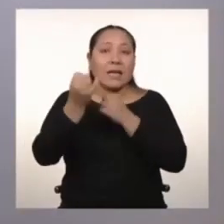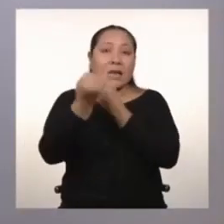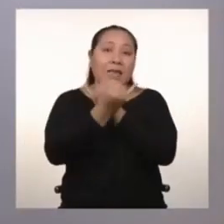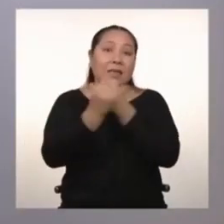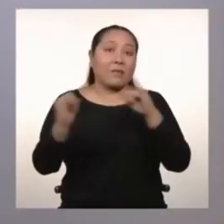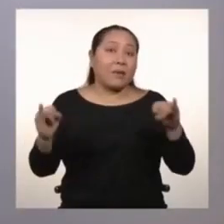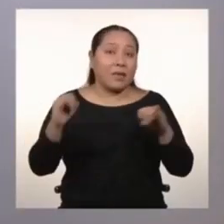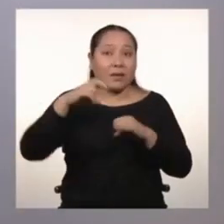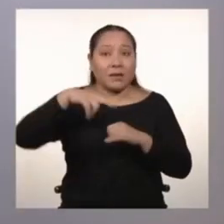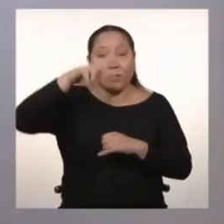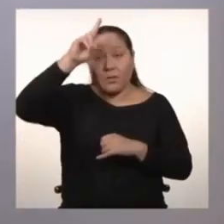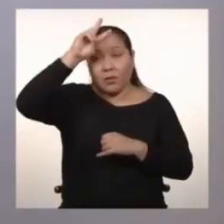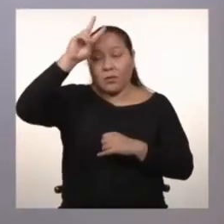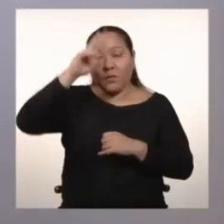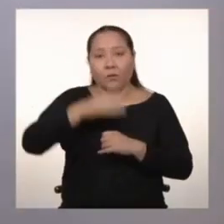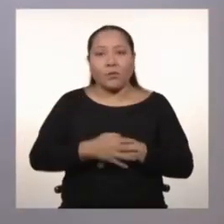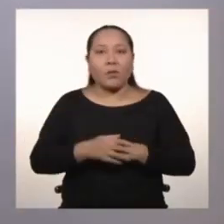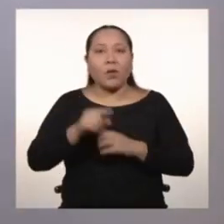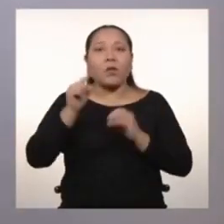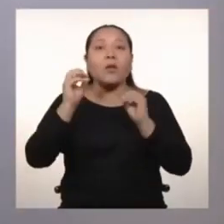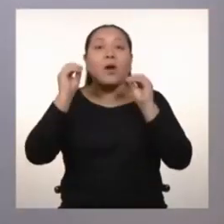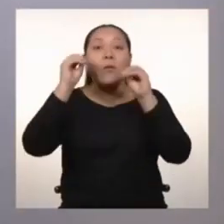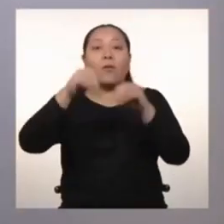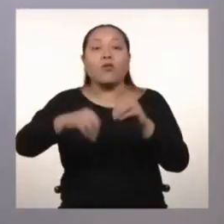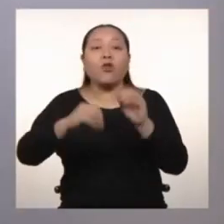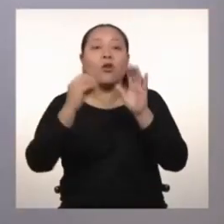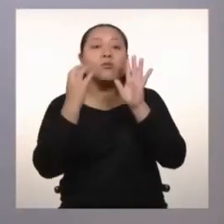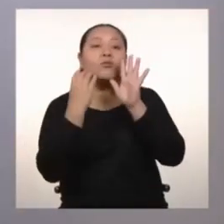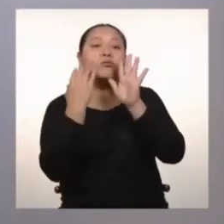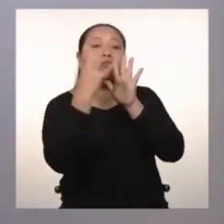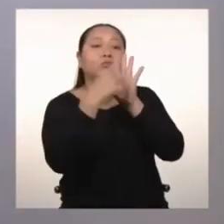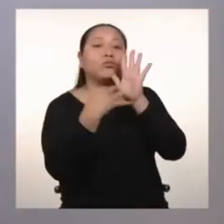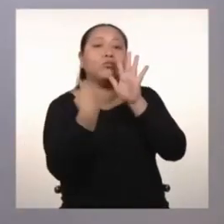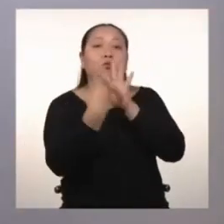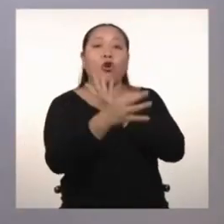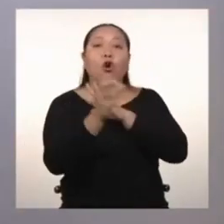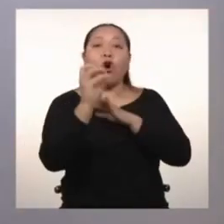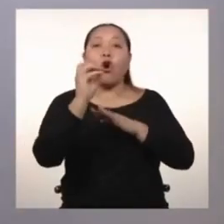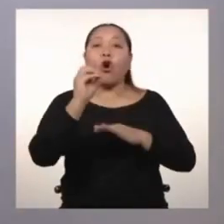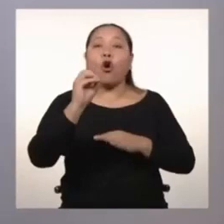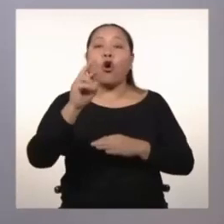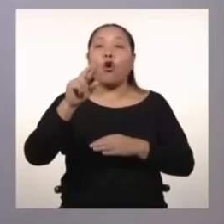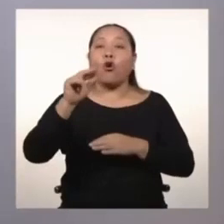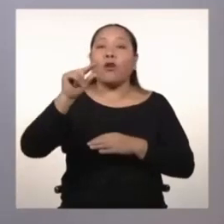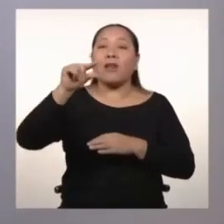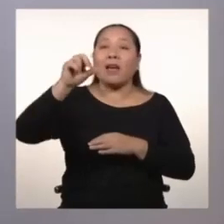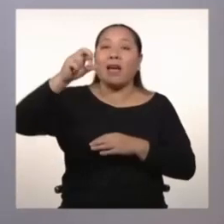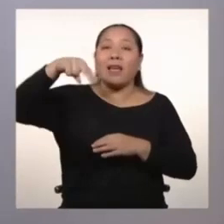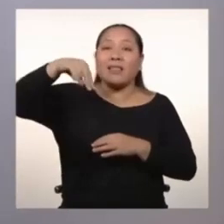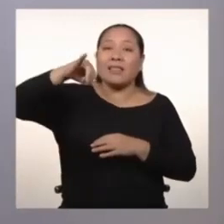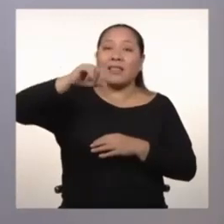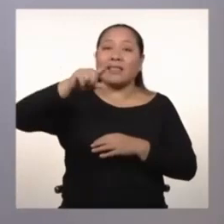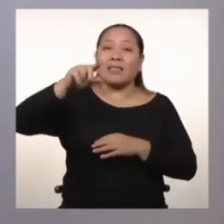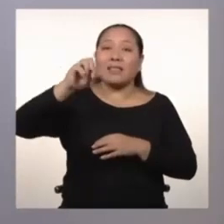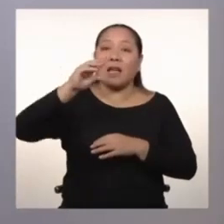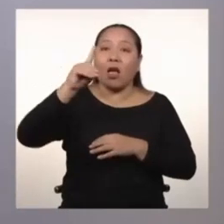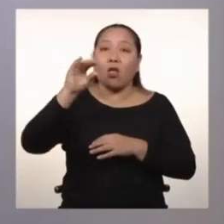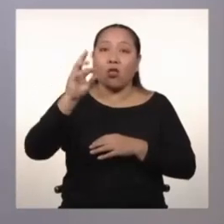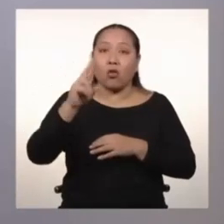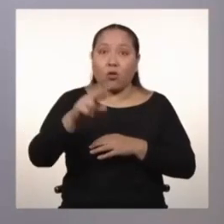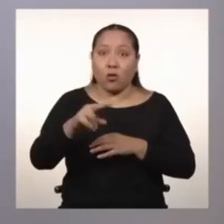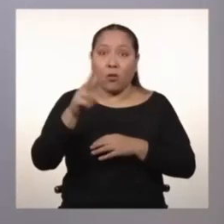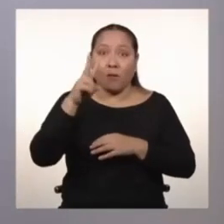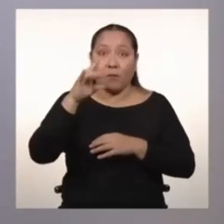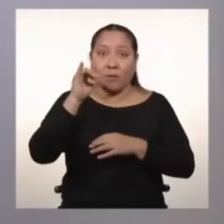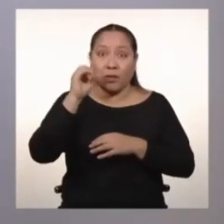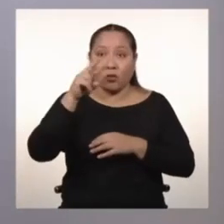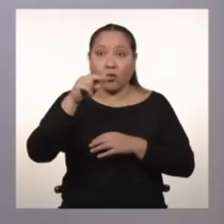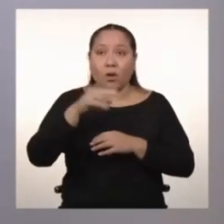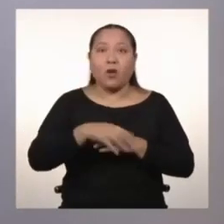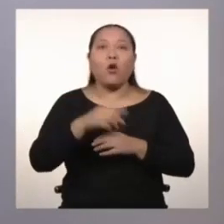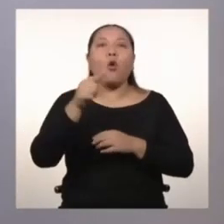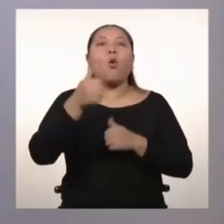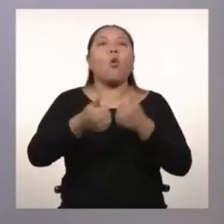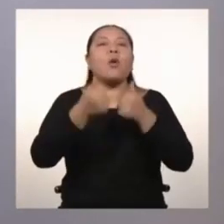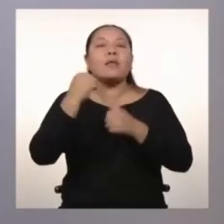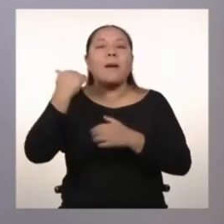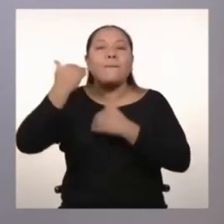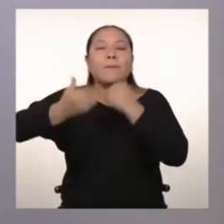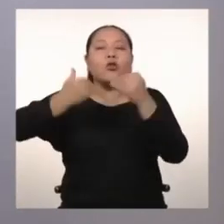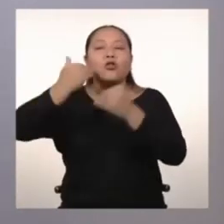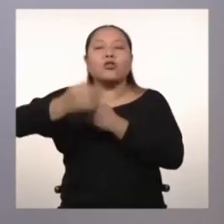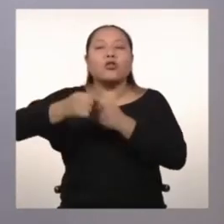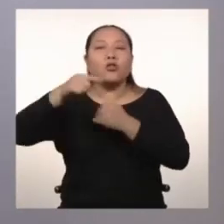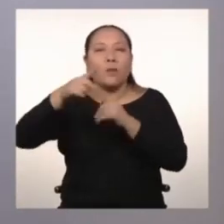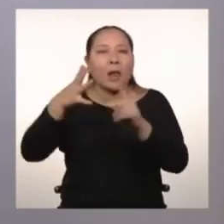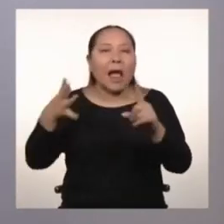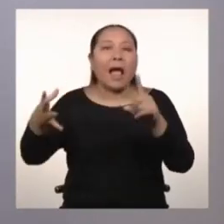Recuerden incluir en sus organizadores visuales una reflexión sobre lo que significa hoy este proceso histórico para el logro de